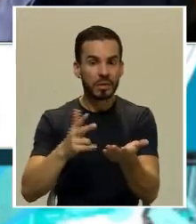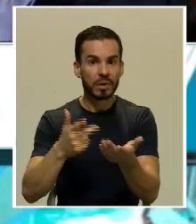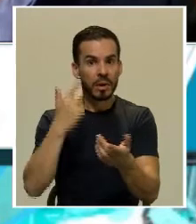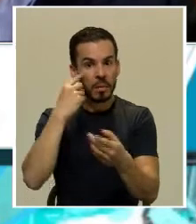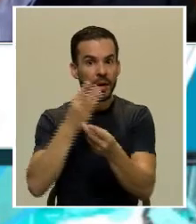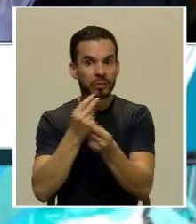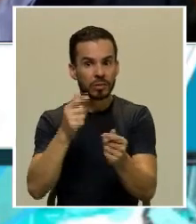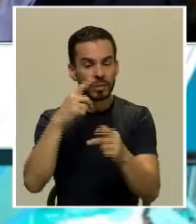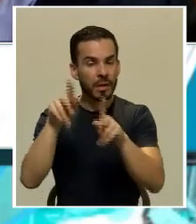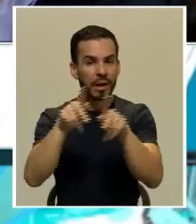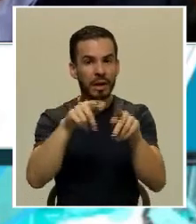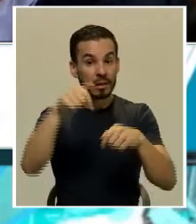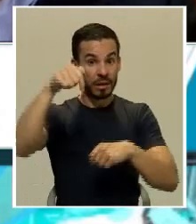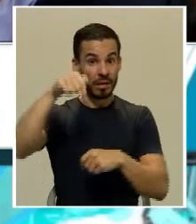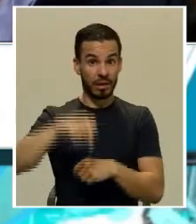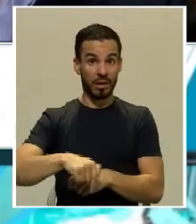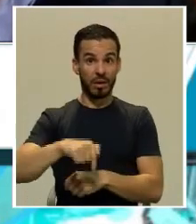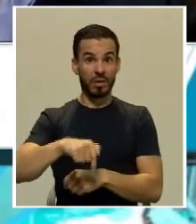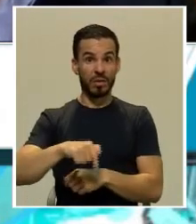solución para la gente, hoy